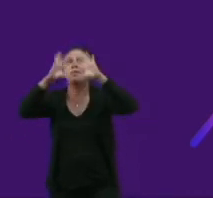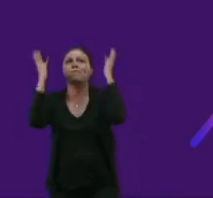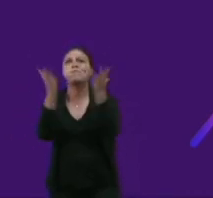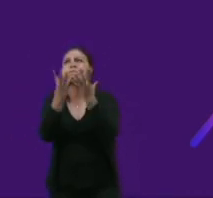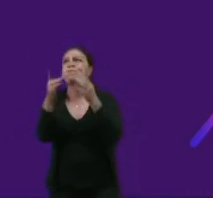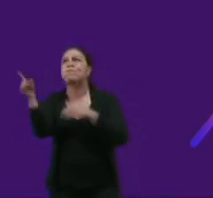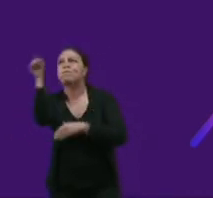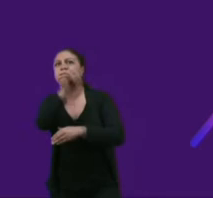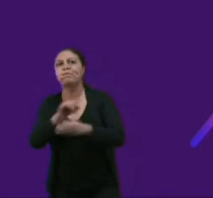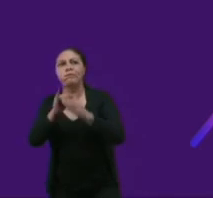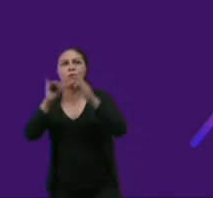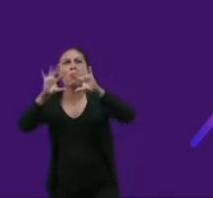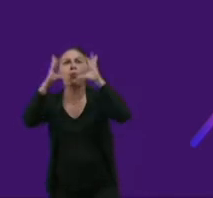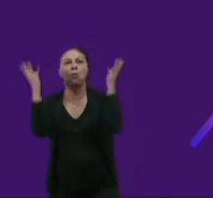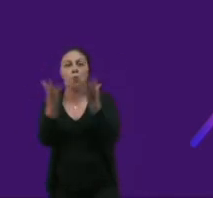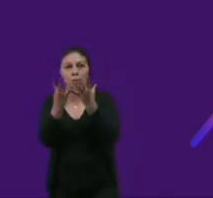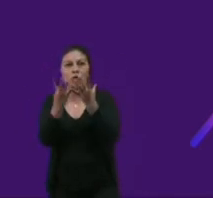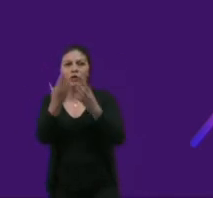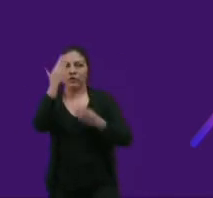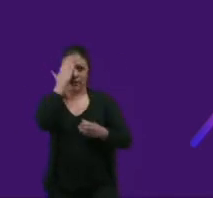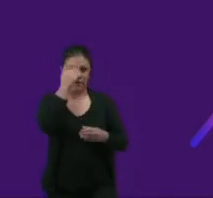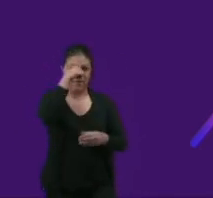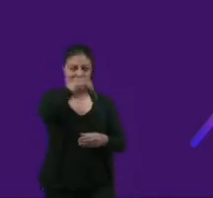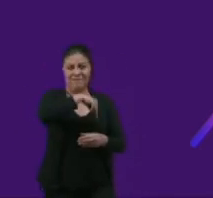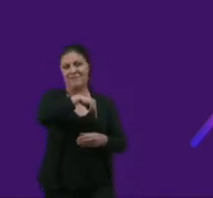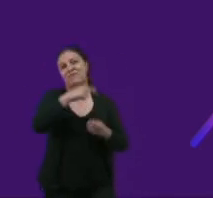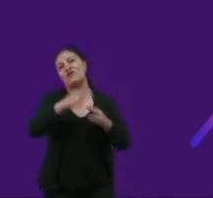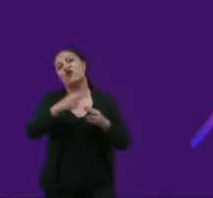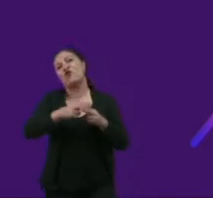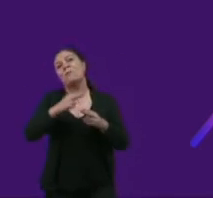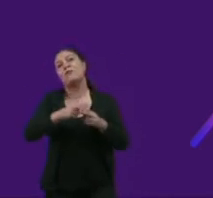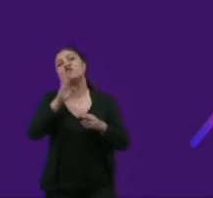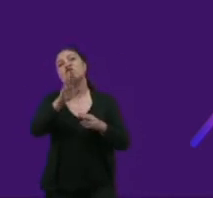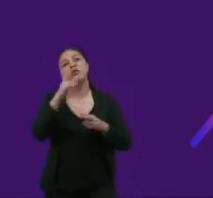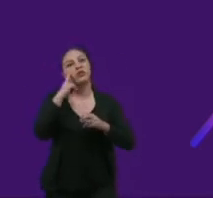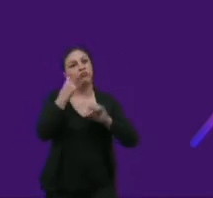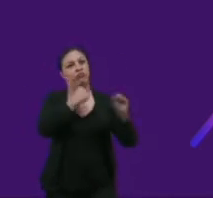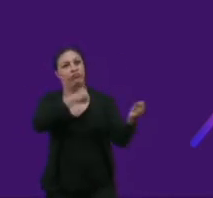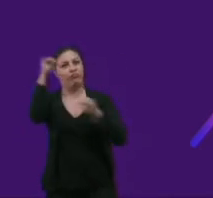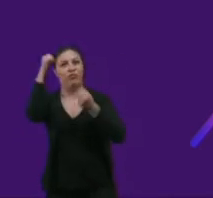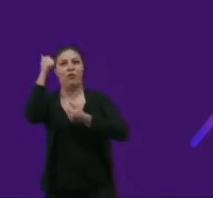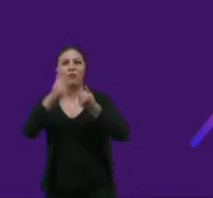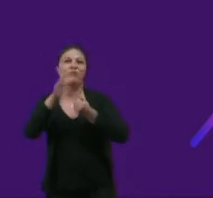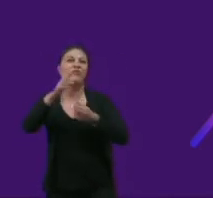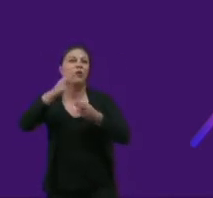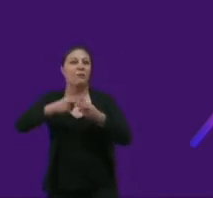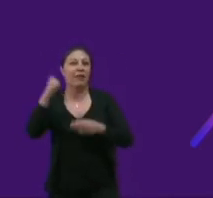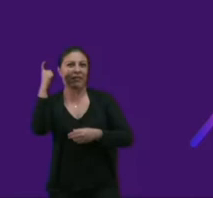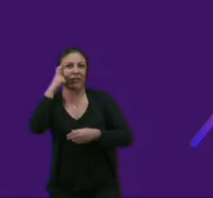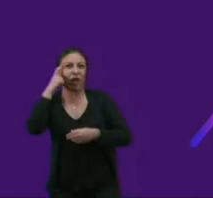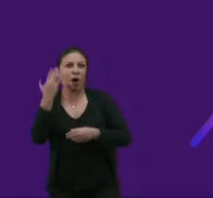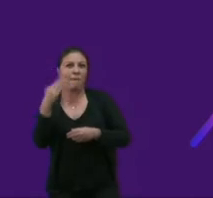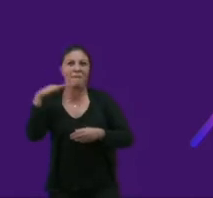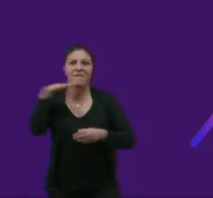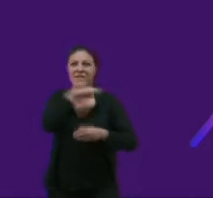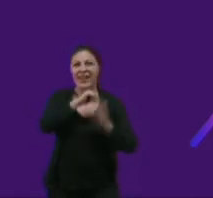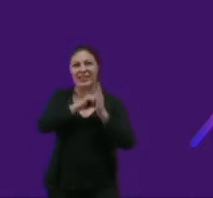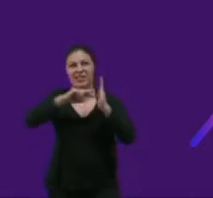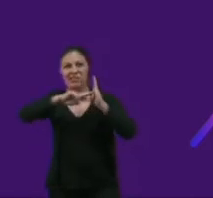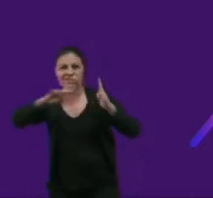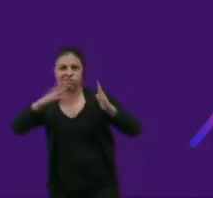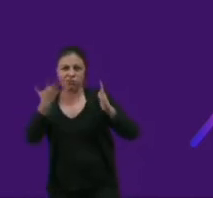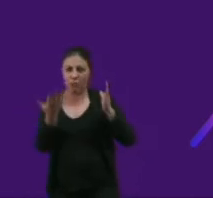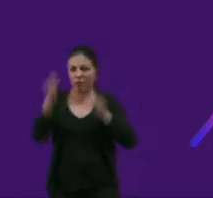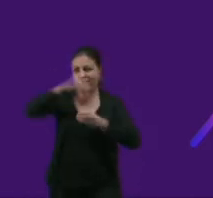de lo que nosotros internamente somos llamamos la revolución de la inteligencia artificial y tenemos aquí dos compañías